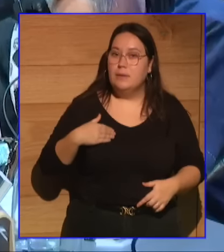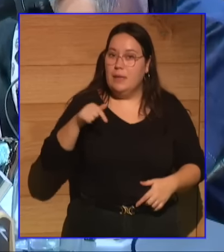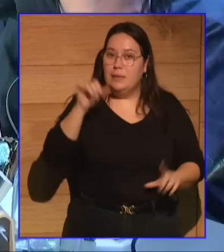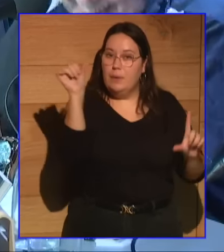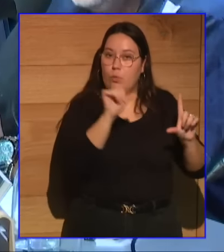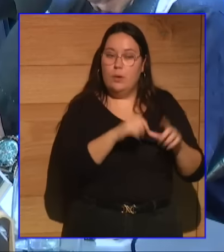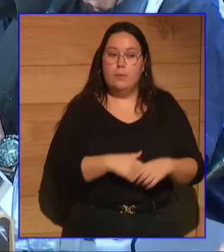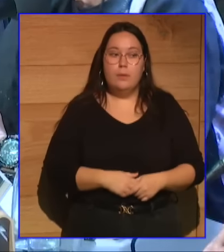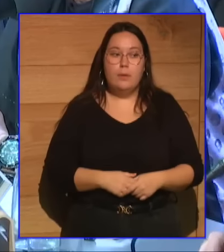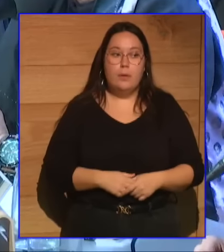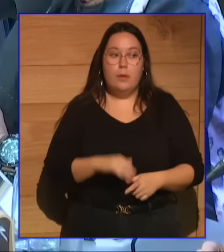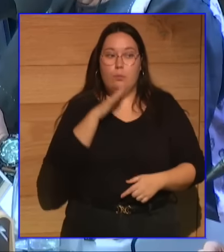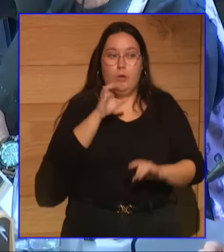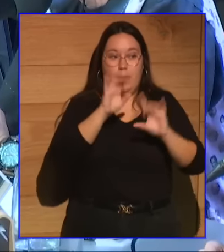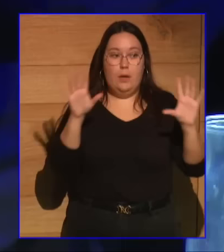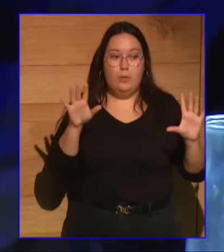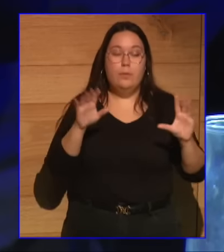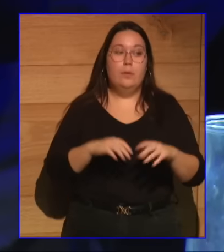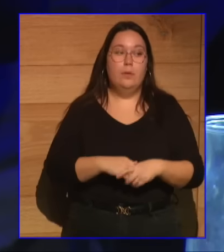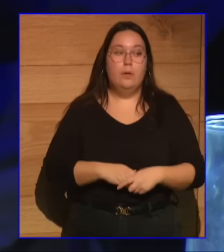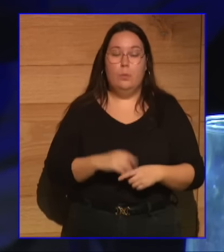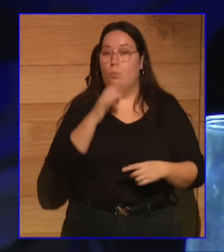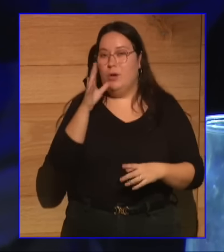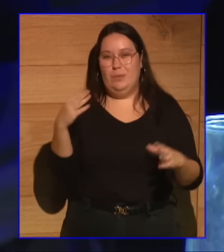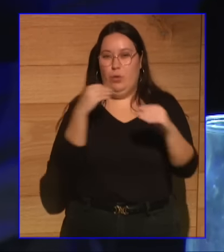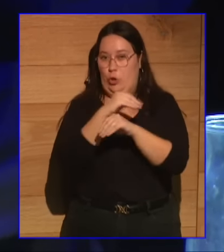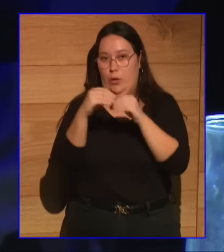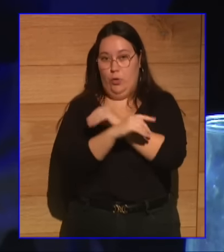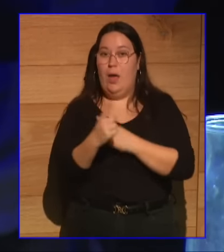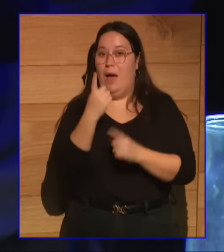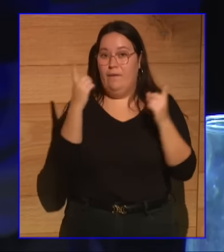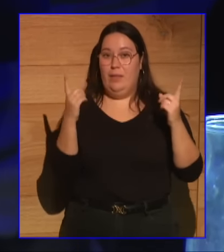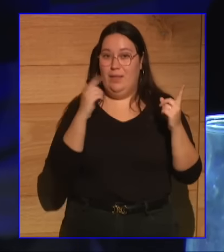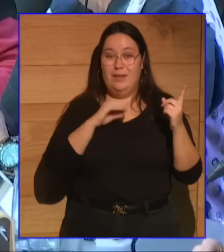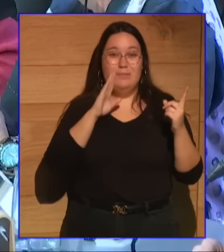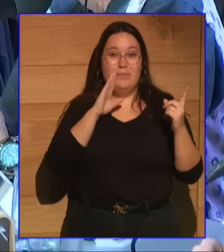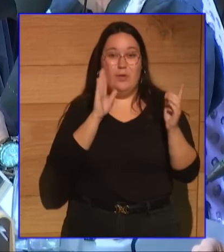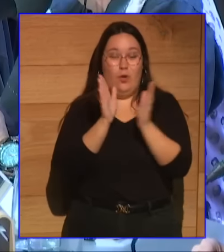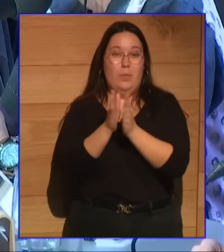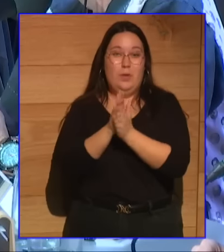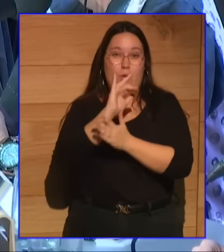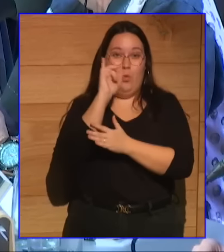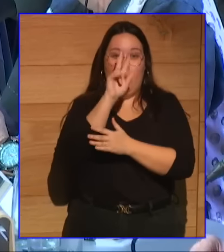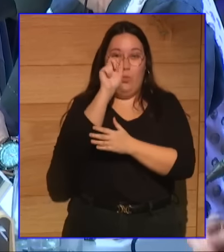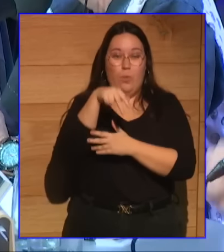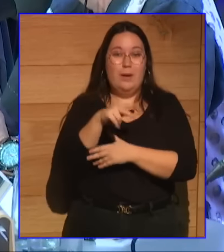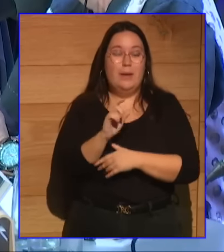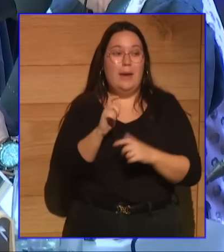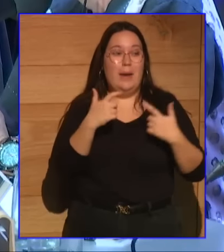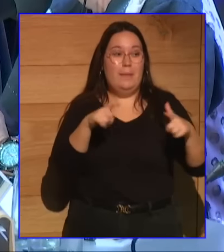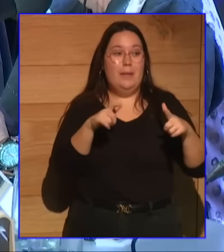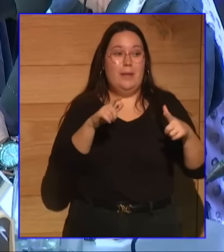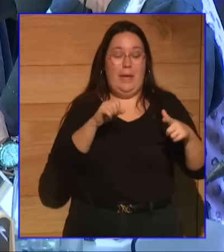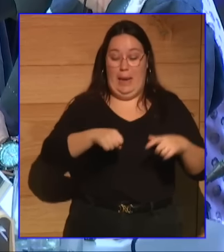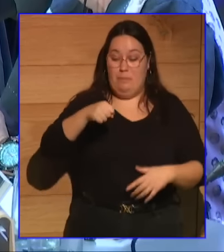en esta película? Claro. Porque es muy contradictoria, porque hay veces, como antes apuntaba el compañero Juan, sobre cuando la escena es brutal, que